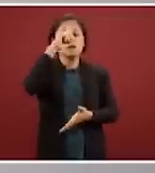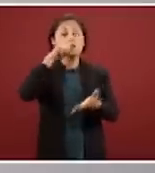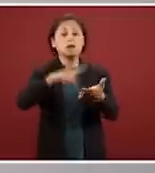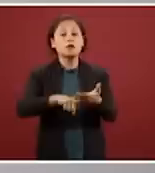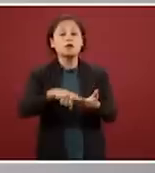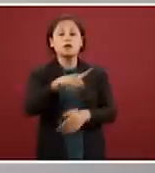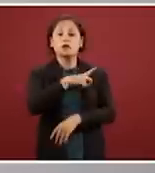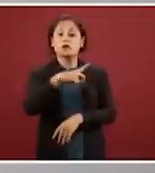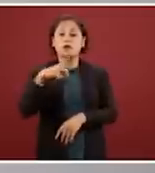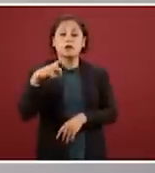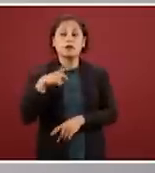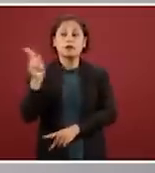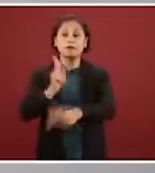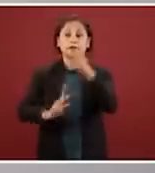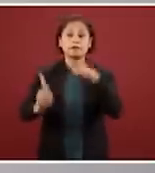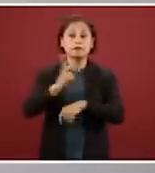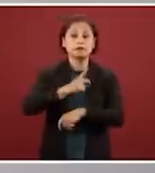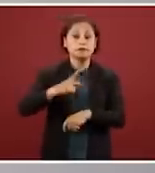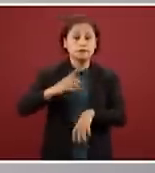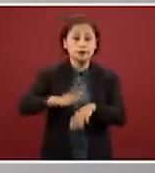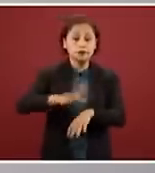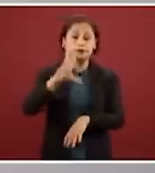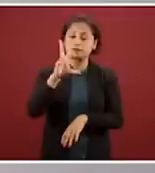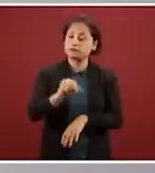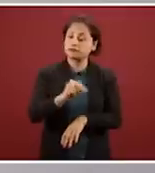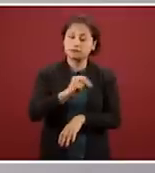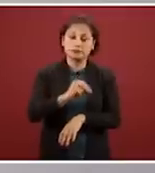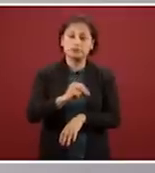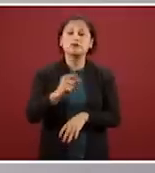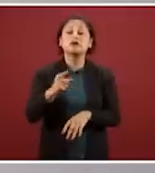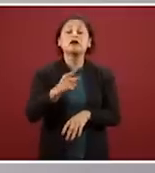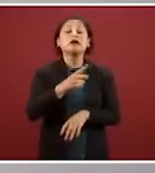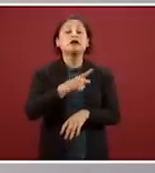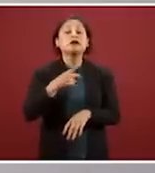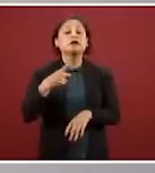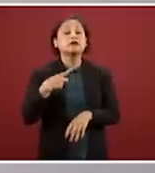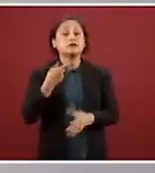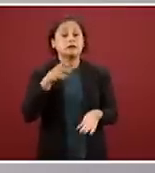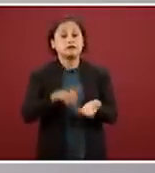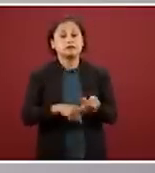de austeridad, de honestidad